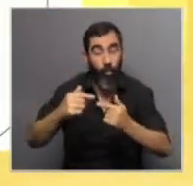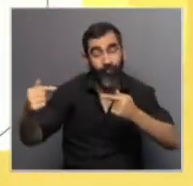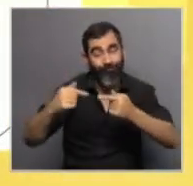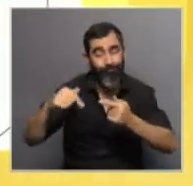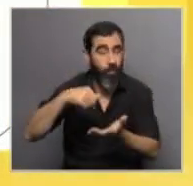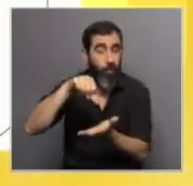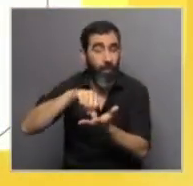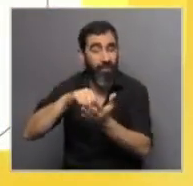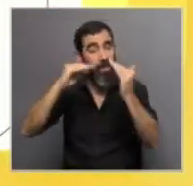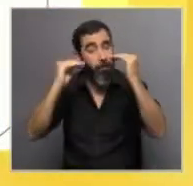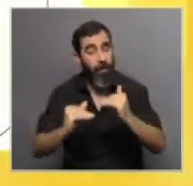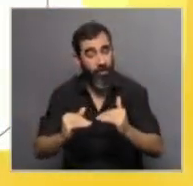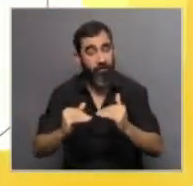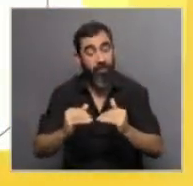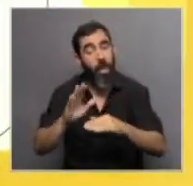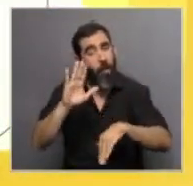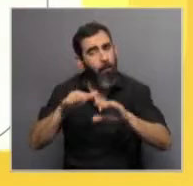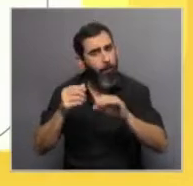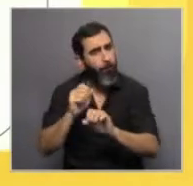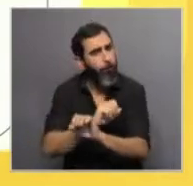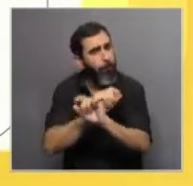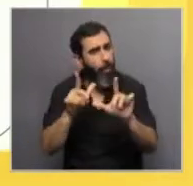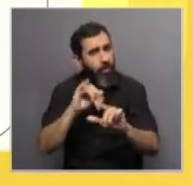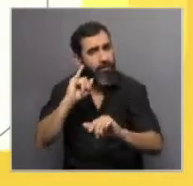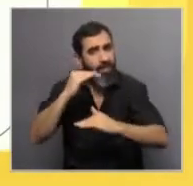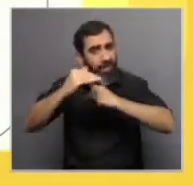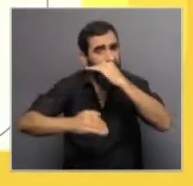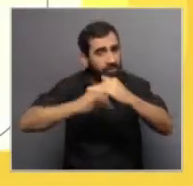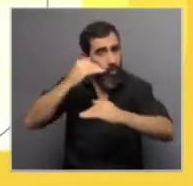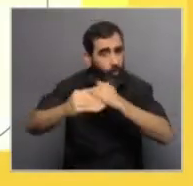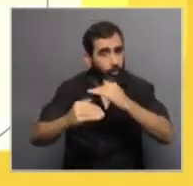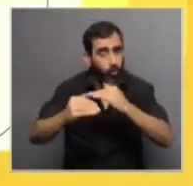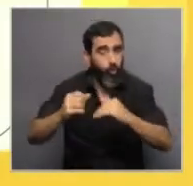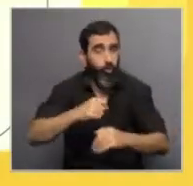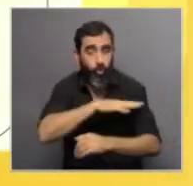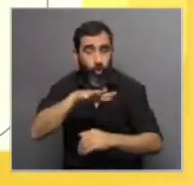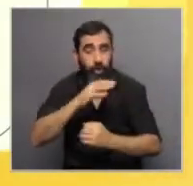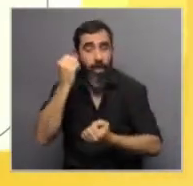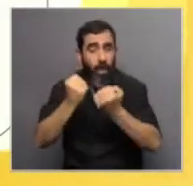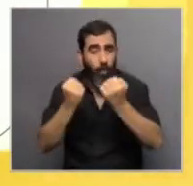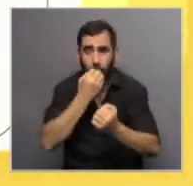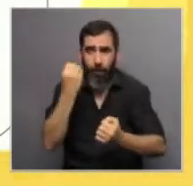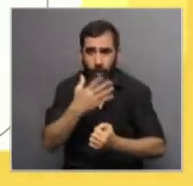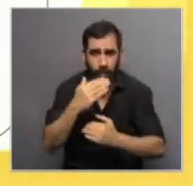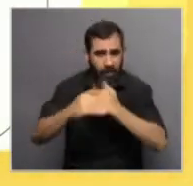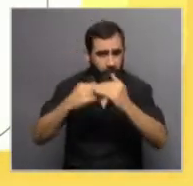otros y parece haber una mayor incidencia a medida que el desarrollo, los índices socioeconómicos son mejores, ¿es